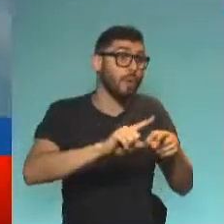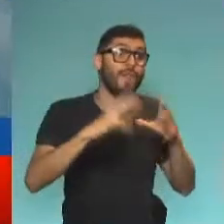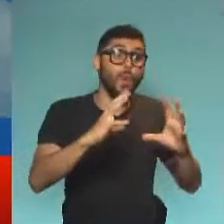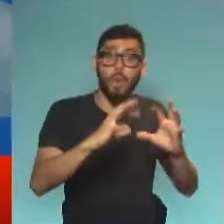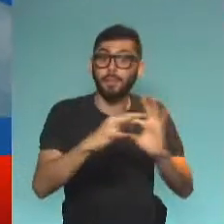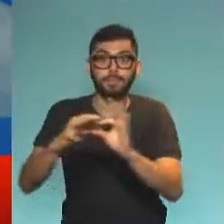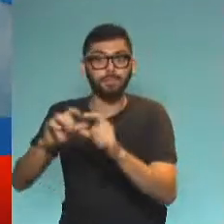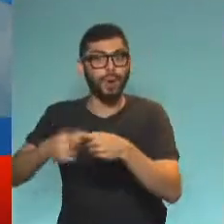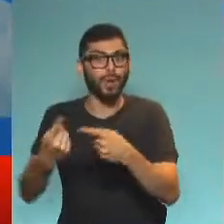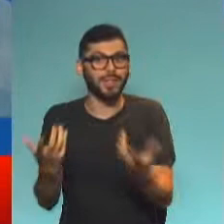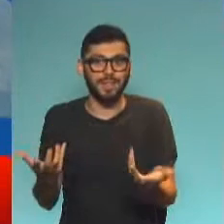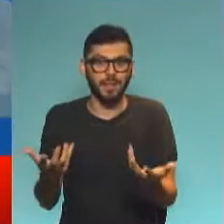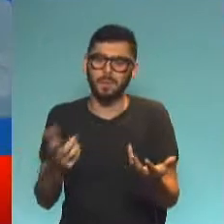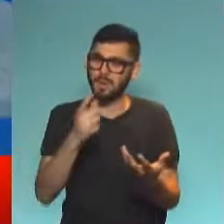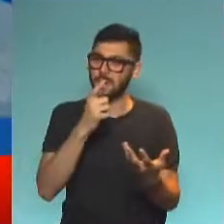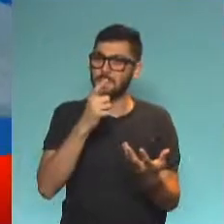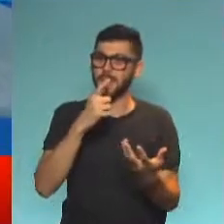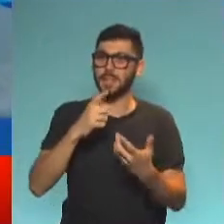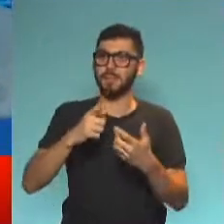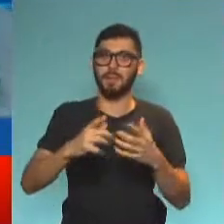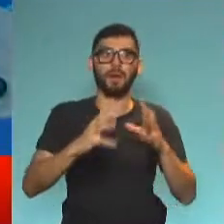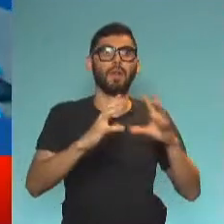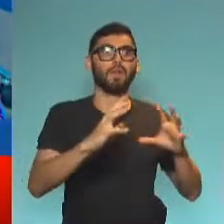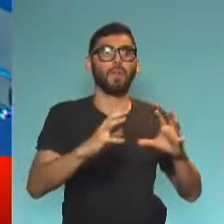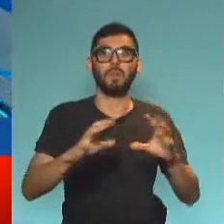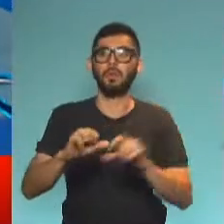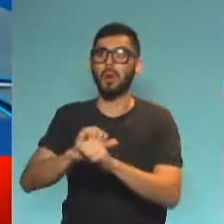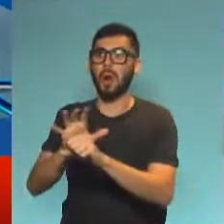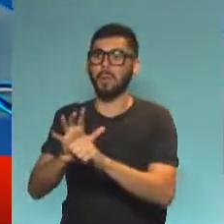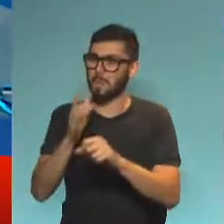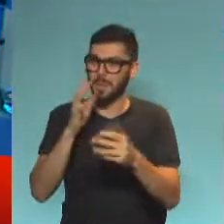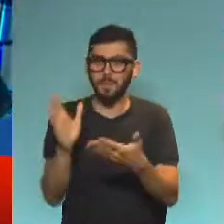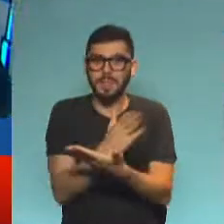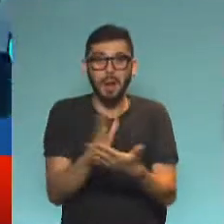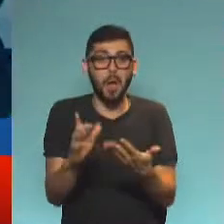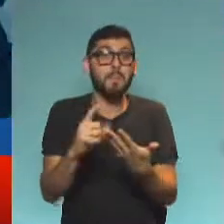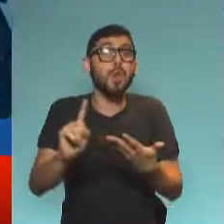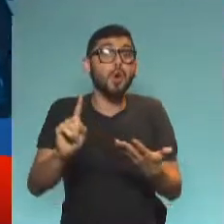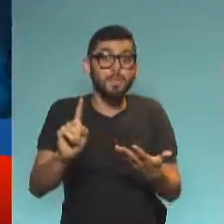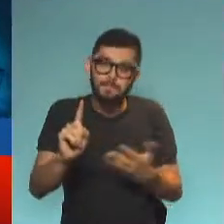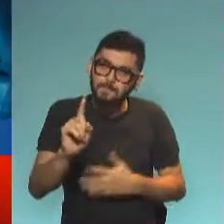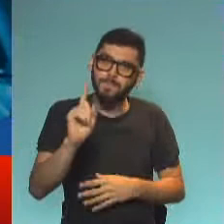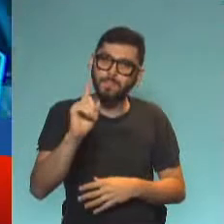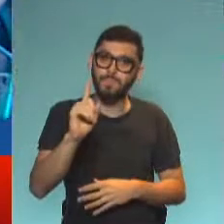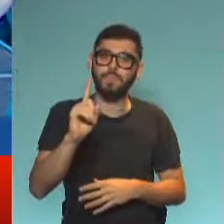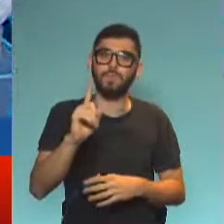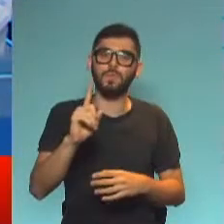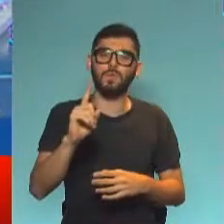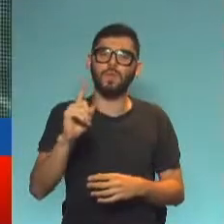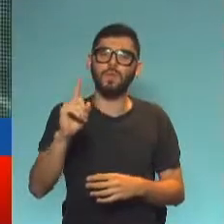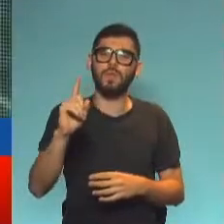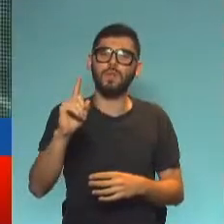parece ser otra, ajena a la de la mayoría de los mortales si hablamos de coronavirus, sí, ¿no? Sí, es cierto, pero no es tan sorpresivo.